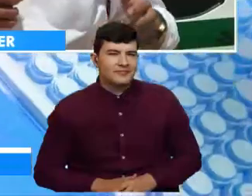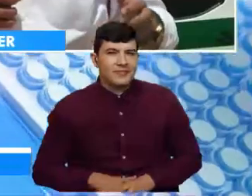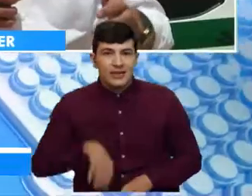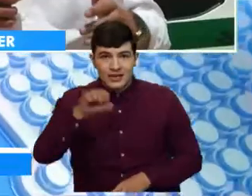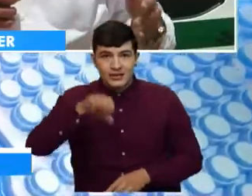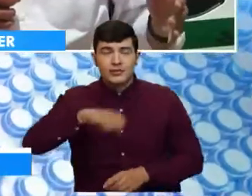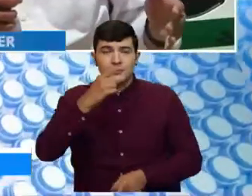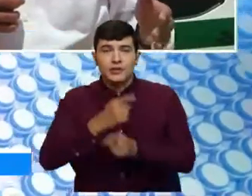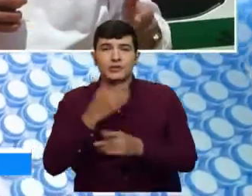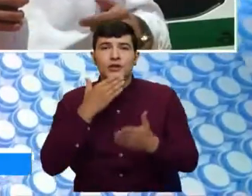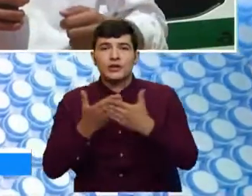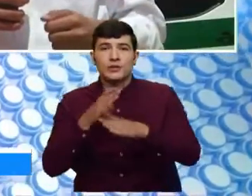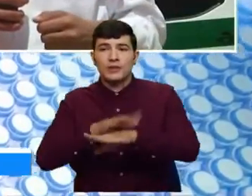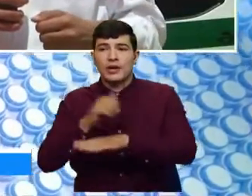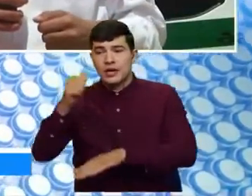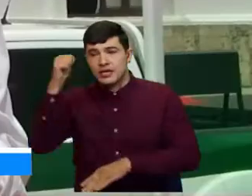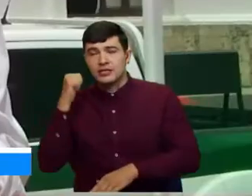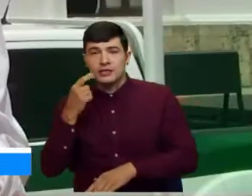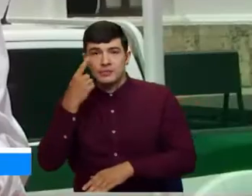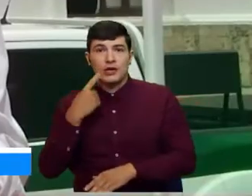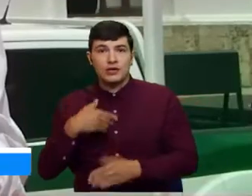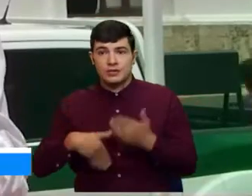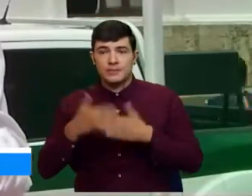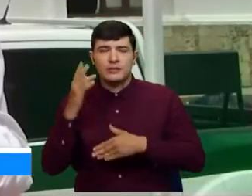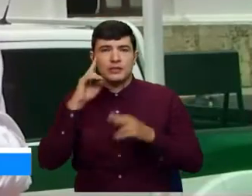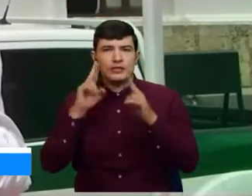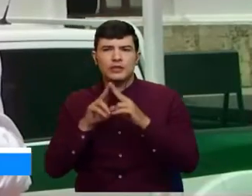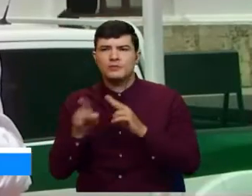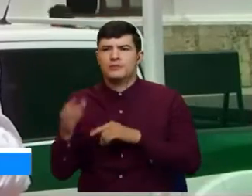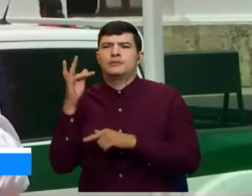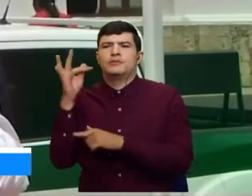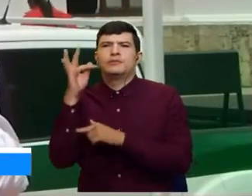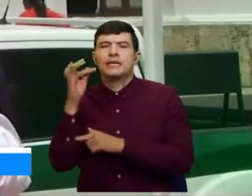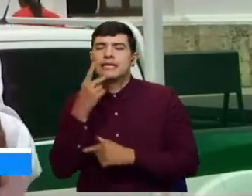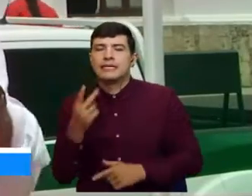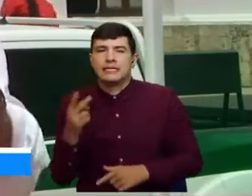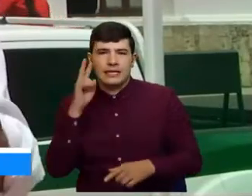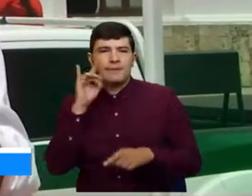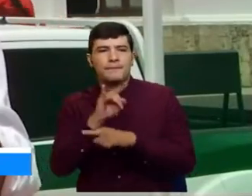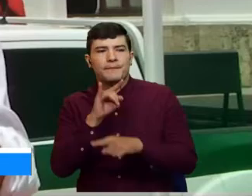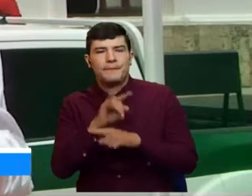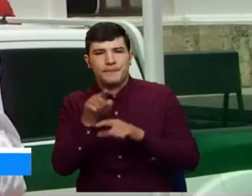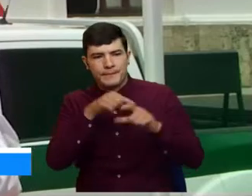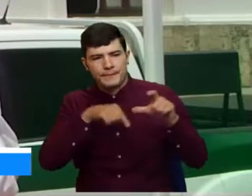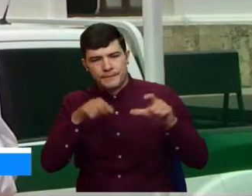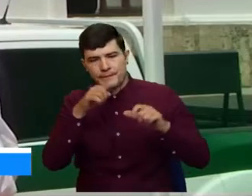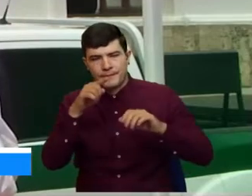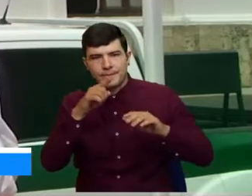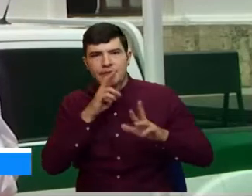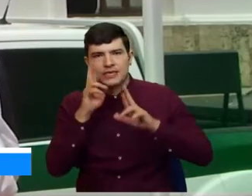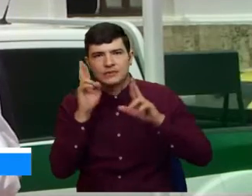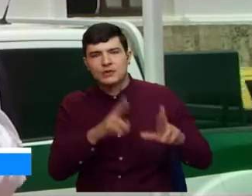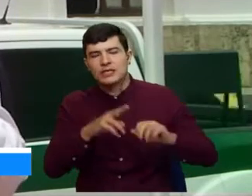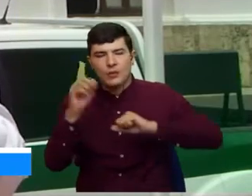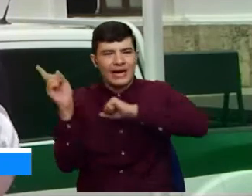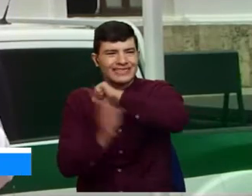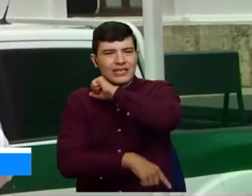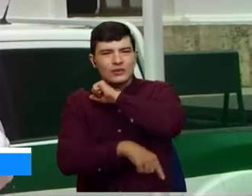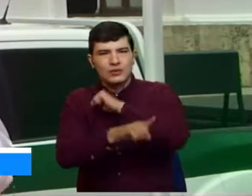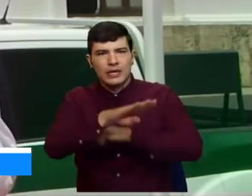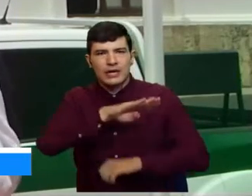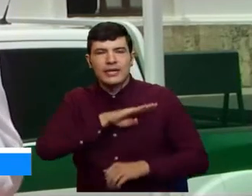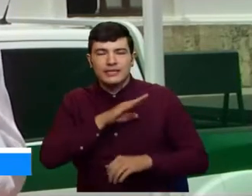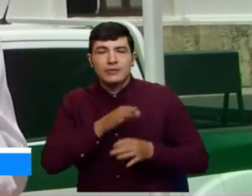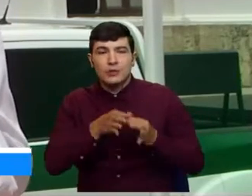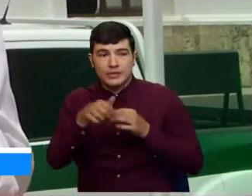Así, muy buenas tardes. Desde el día anterior se comenzó a conocer esta versión según la cual la Procuraduría emitiría un fallo en contra de la alcaldesa municipal hasta cuando en